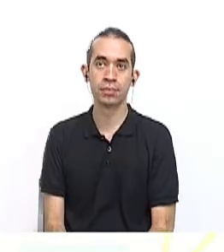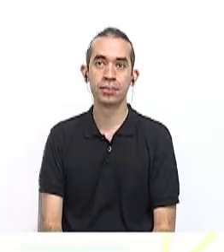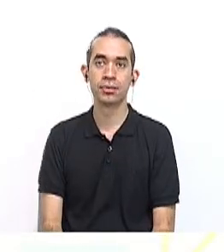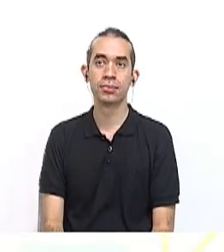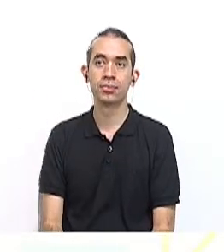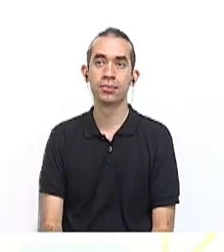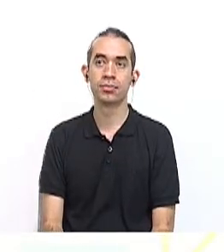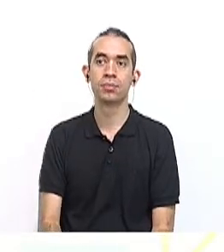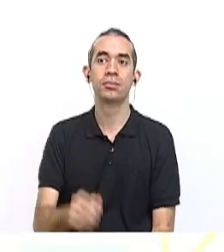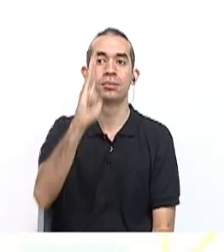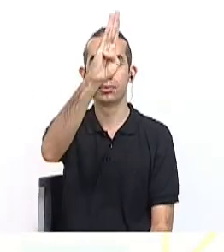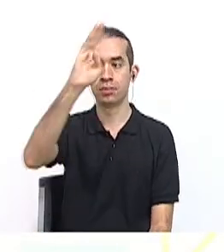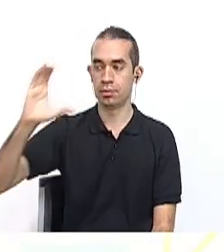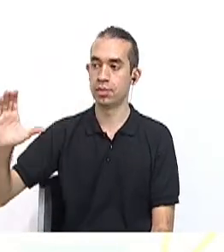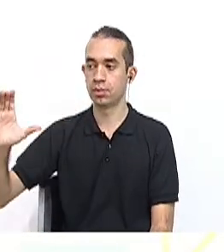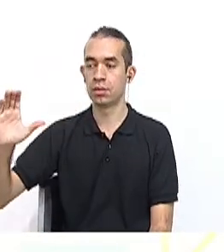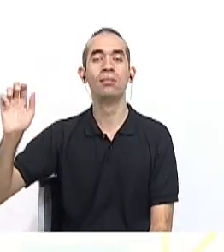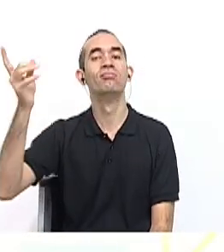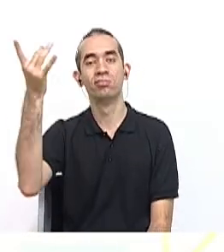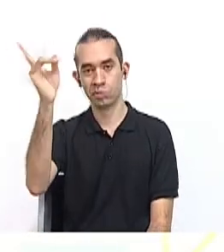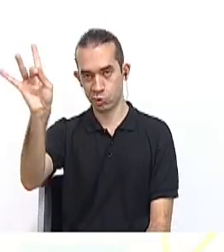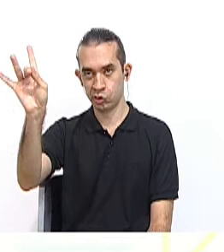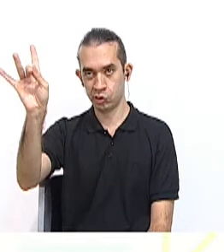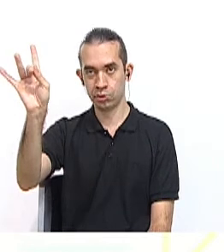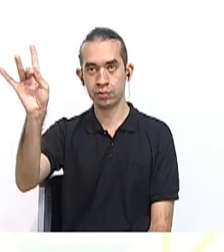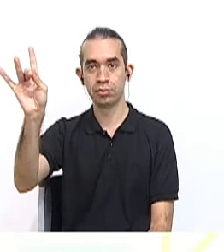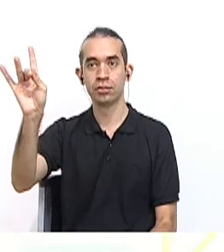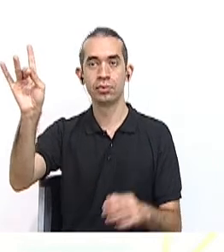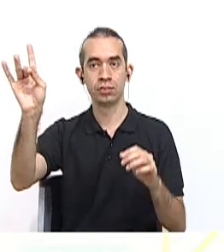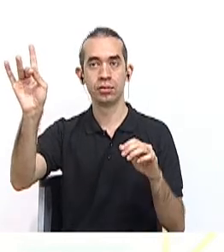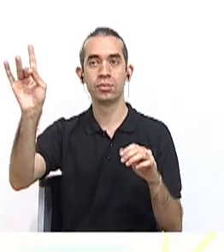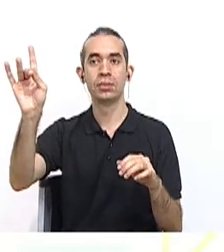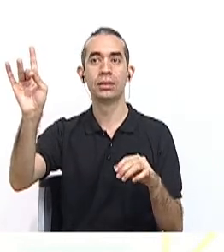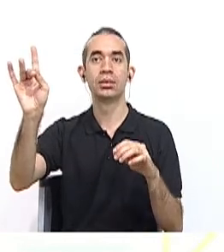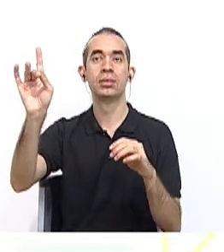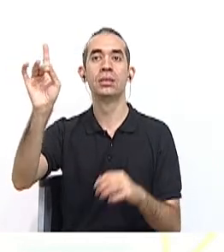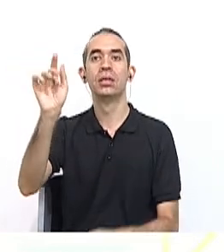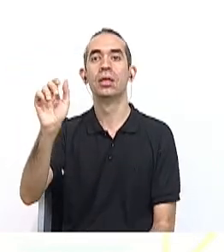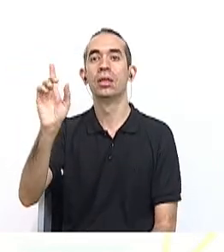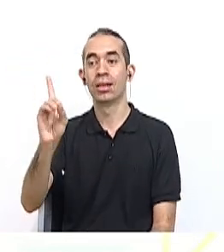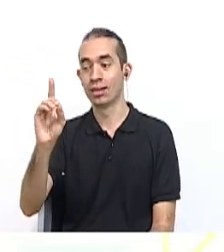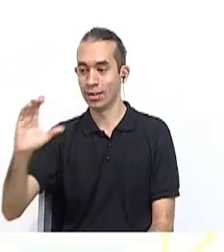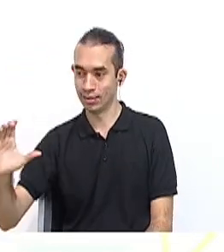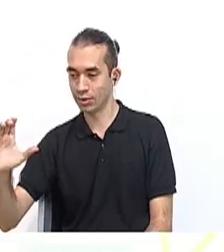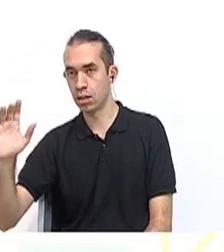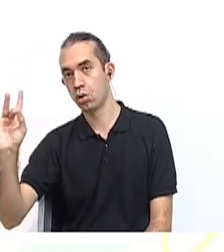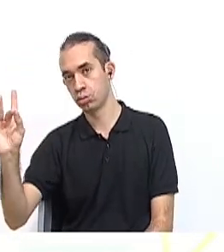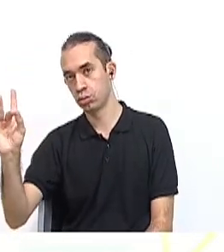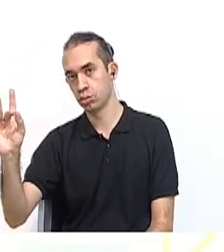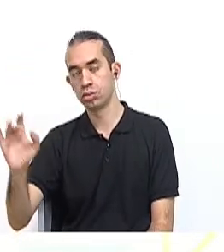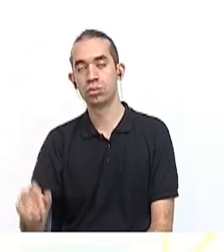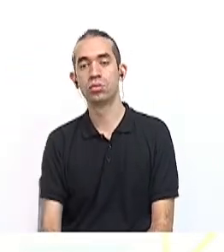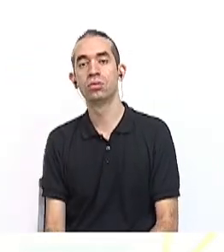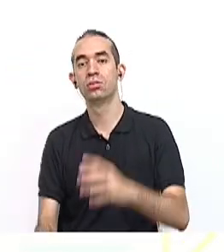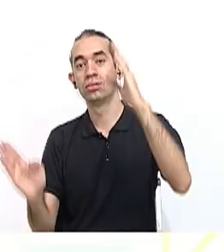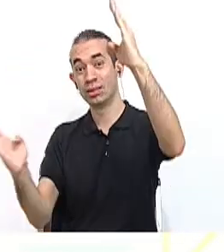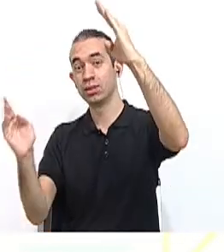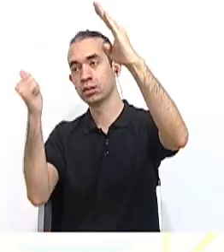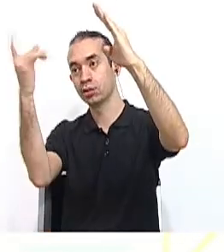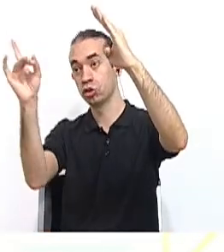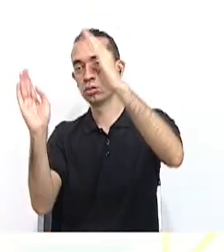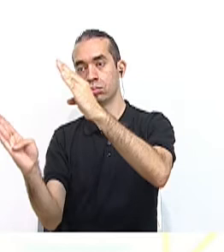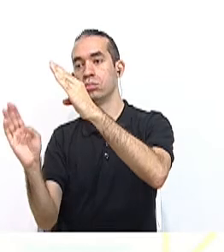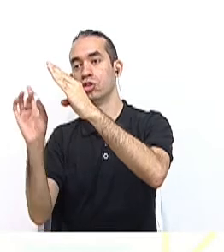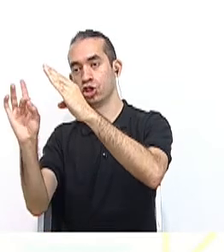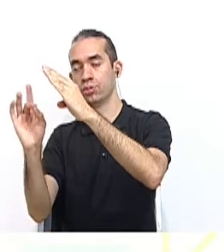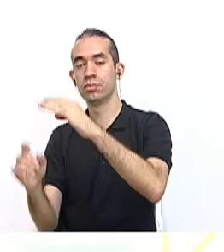lado BC mide 18 y que el lado DC mide 8. Entonces, como arriba nos indicaron